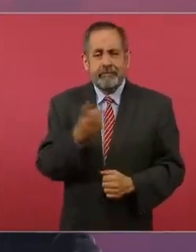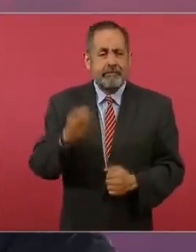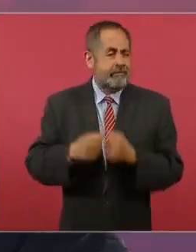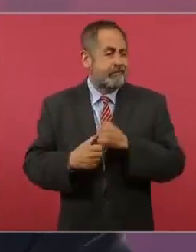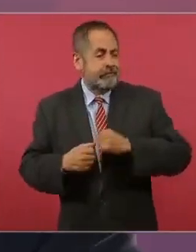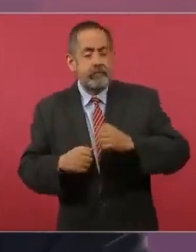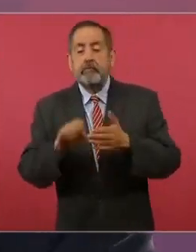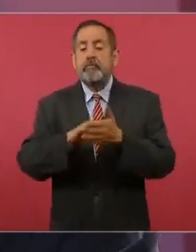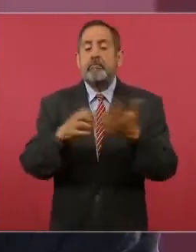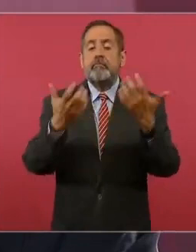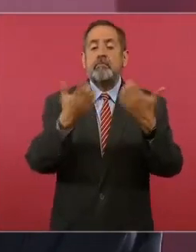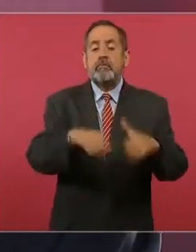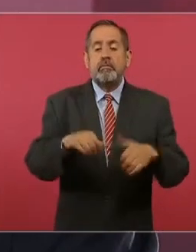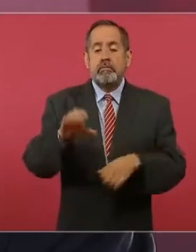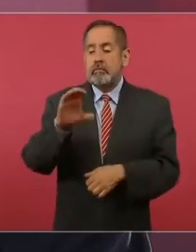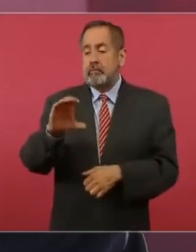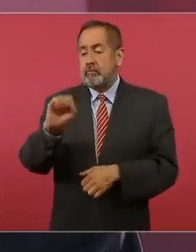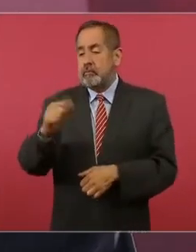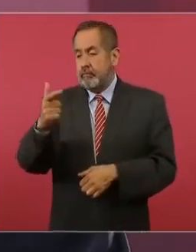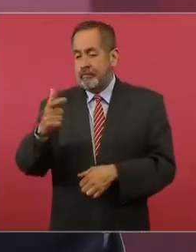cuñados de Salinas de Gortari